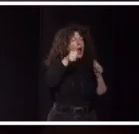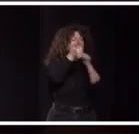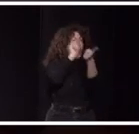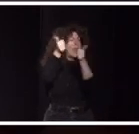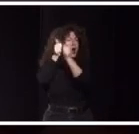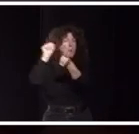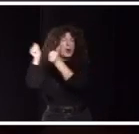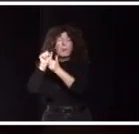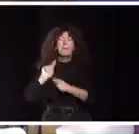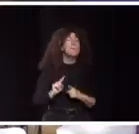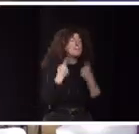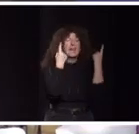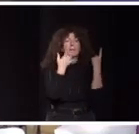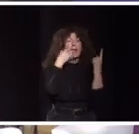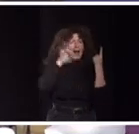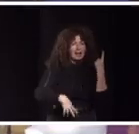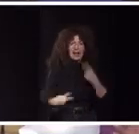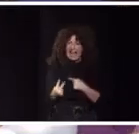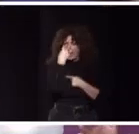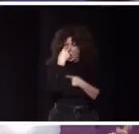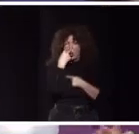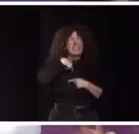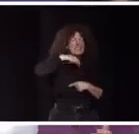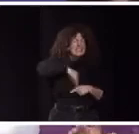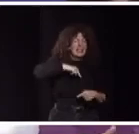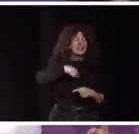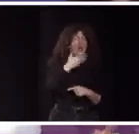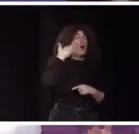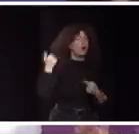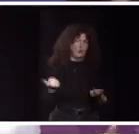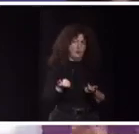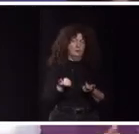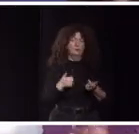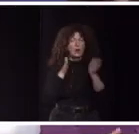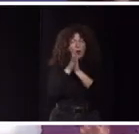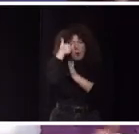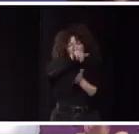primera fue Jone Belarra, es un orgullo, compañeros y compañeras.